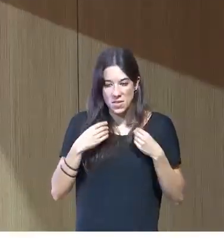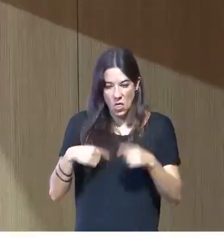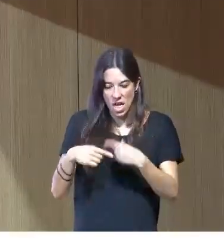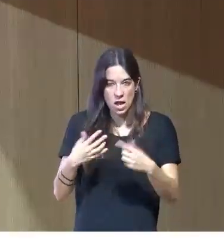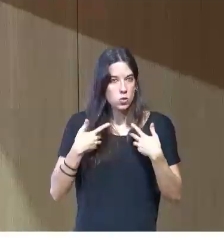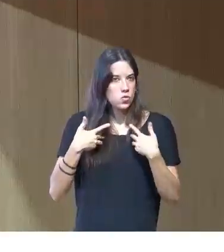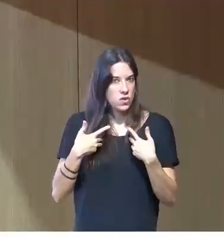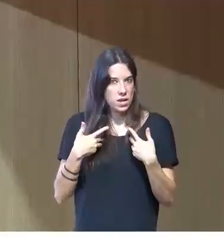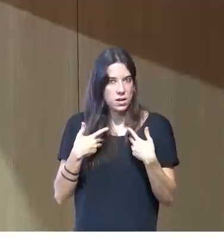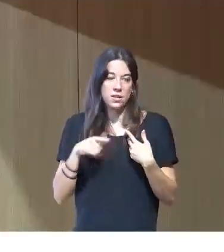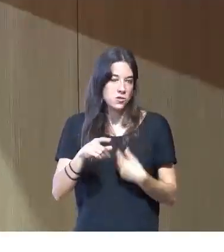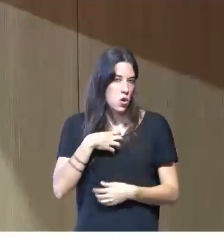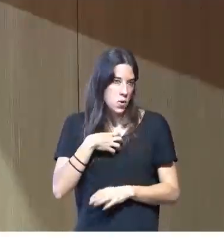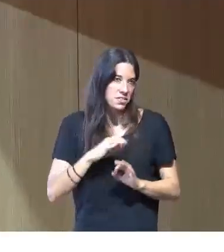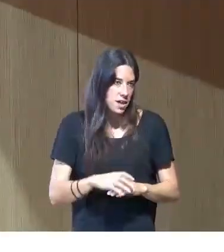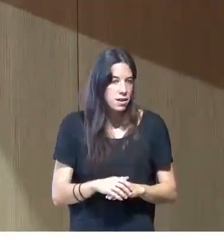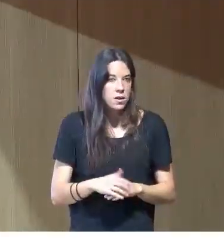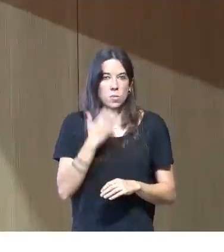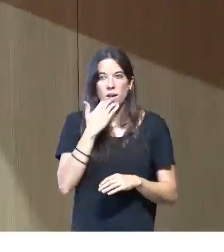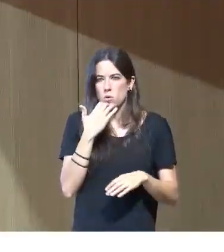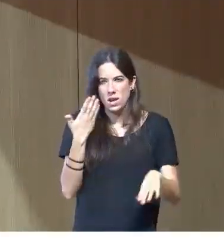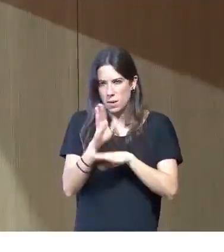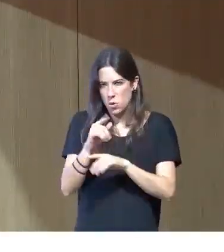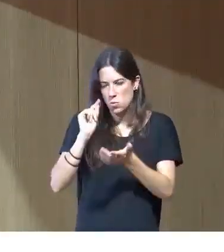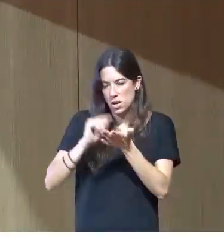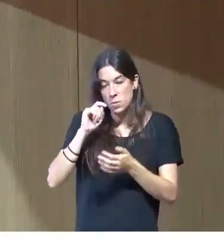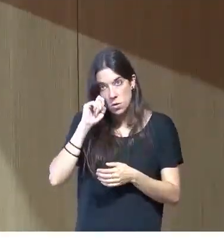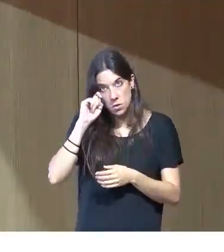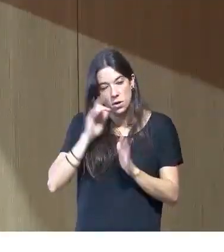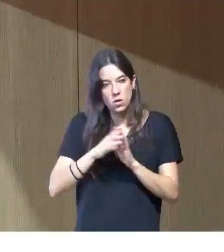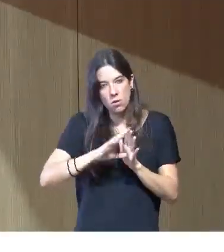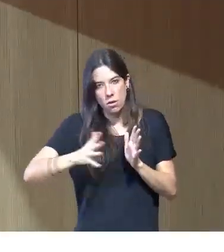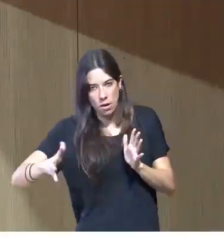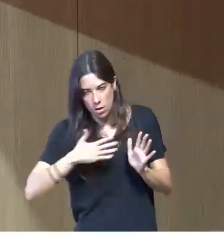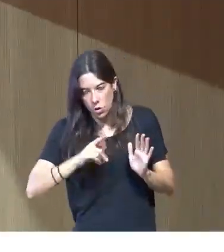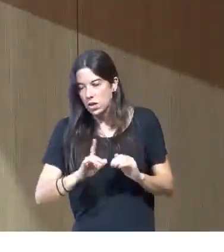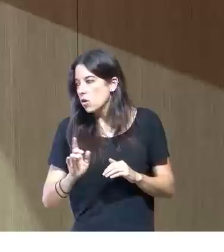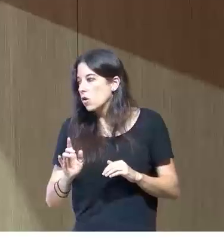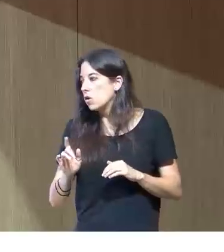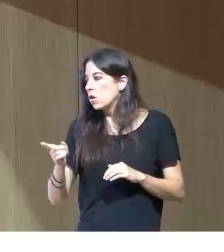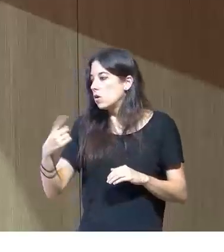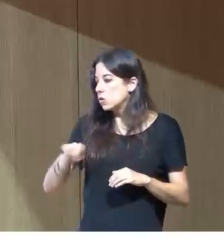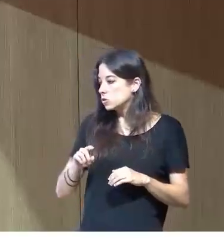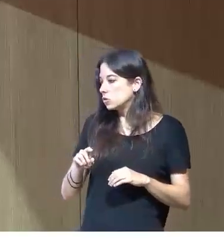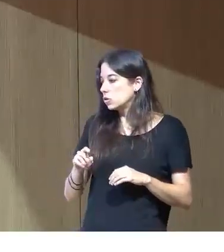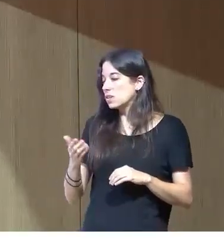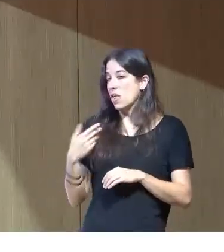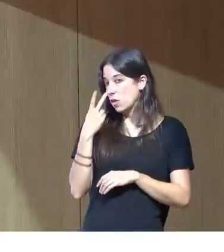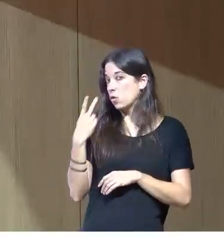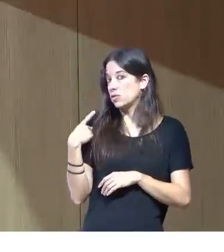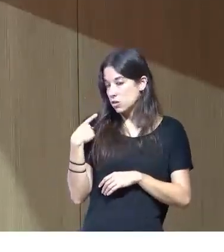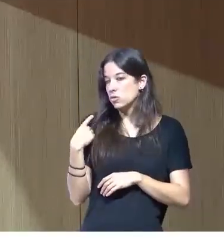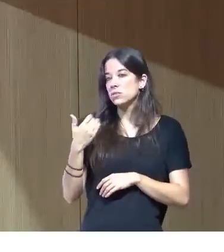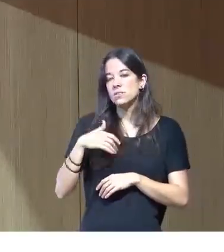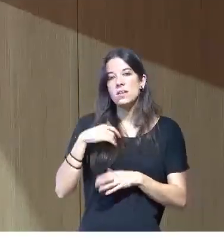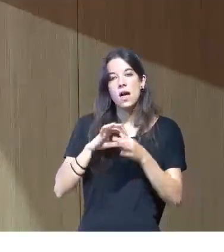y eso eso no puede ser Entonces por ejemplo es por un ejemplo rápido que no me quiero tampoco prolongar demasiado Nosotros hemos desde hace ya dos años llevamos